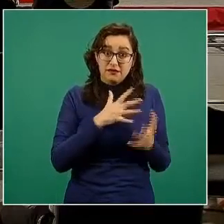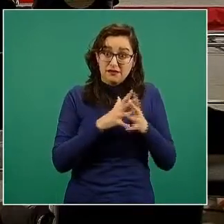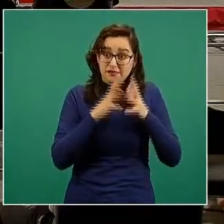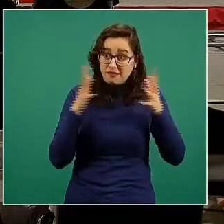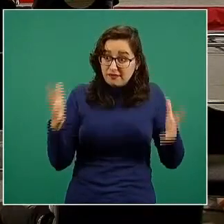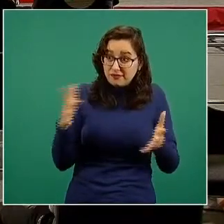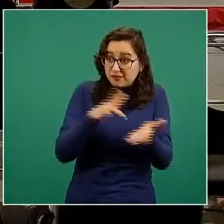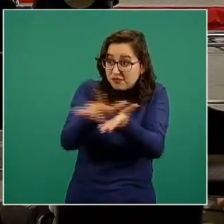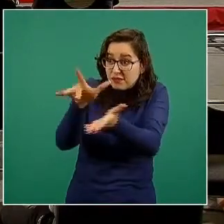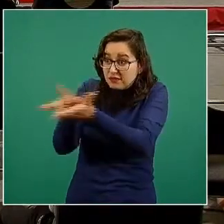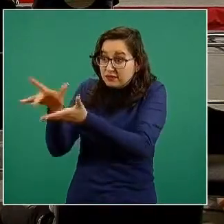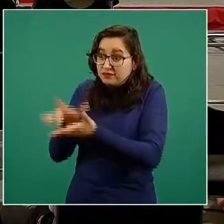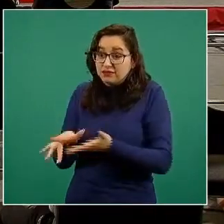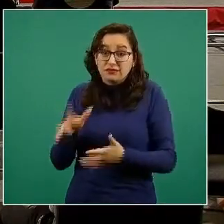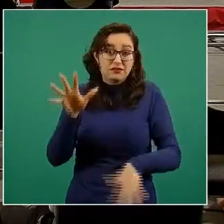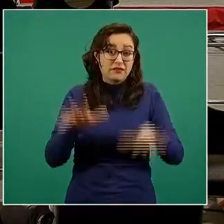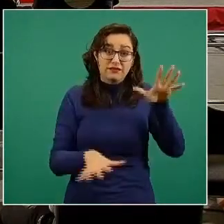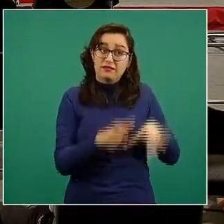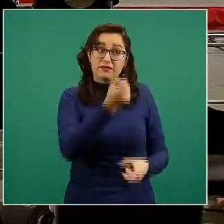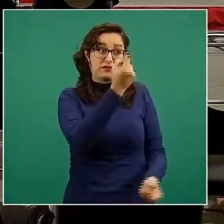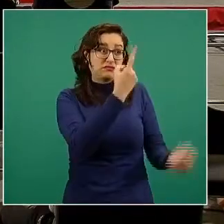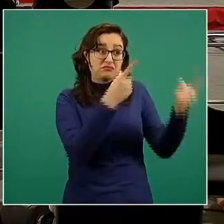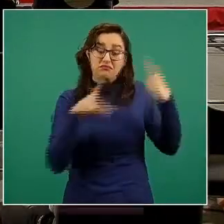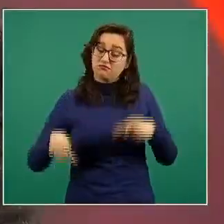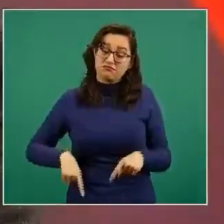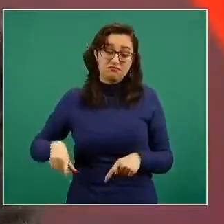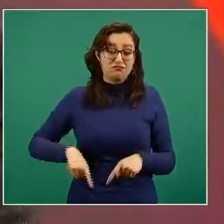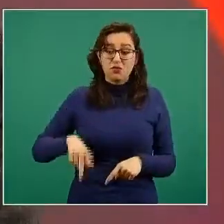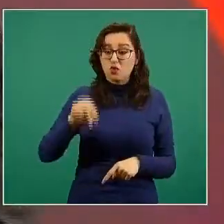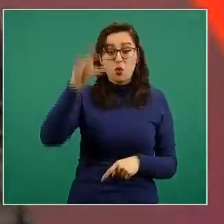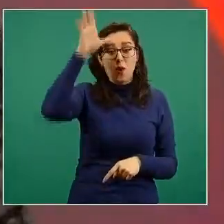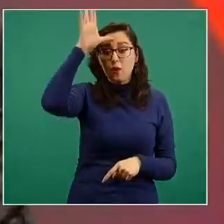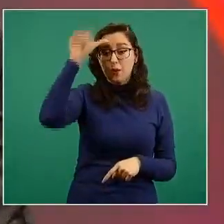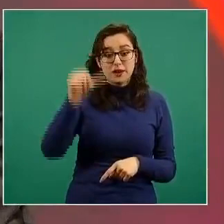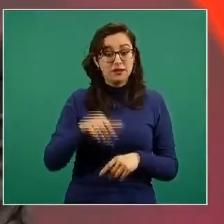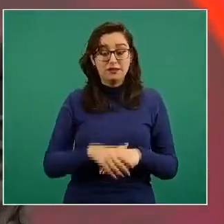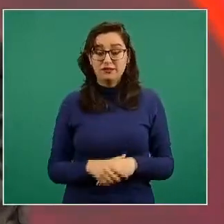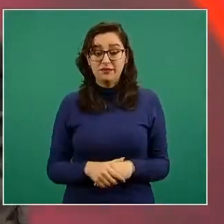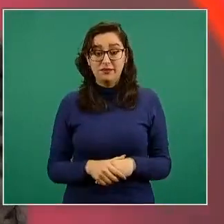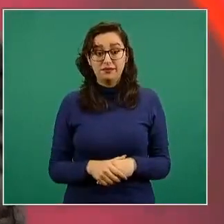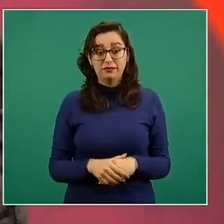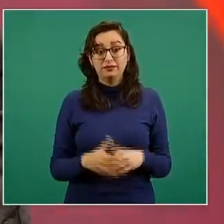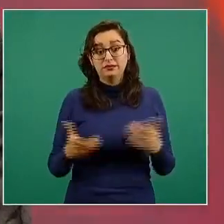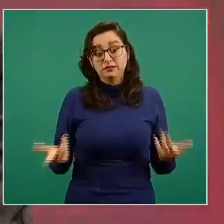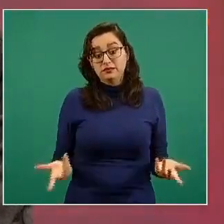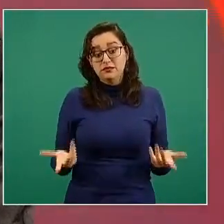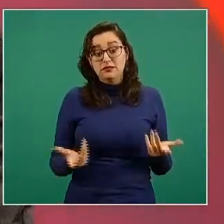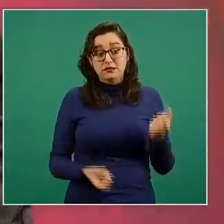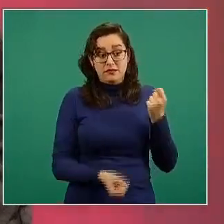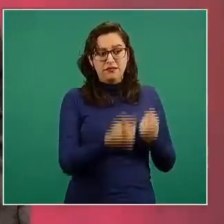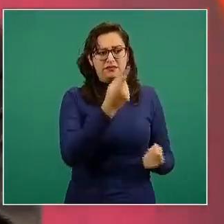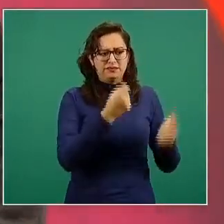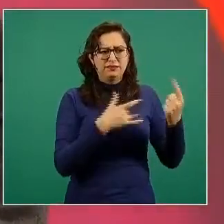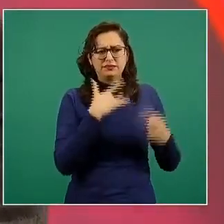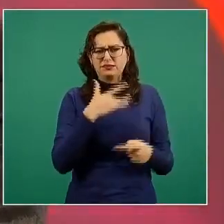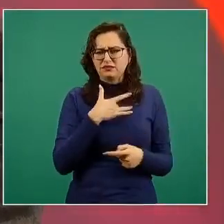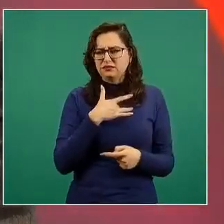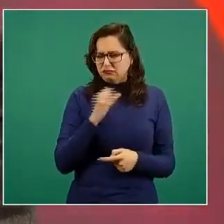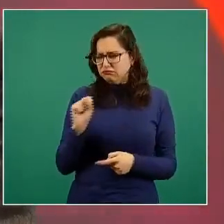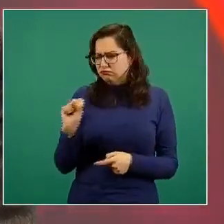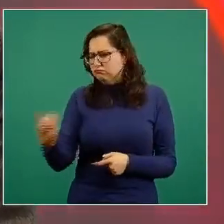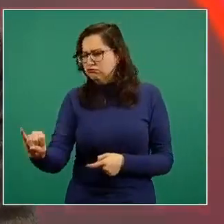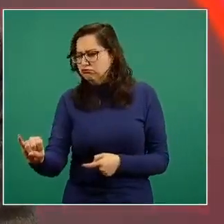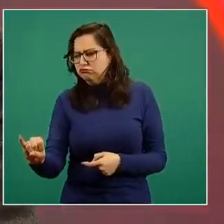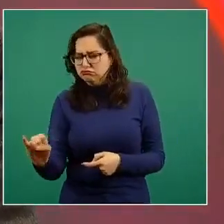López Obrador no necesariamente lo compartieron otros o lo compartieron en términos formales, pero en la práctica no